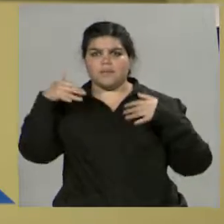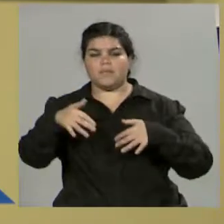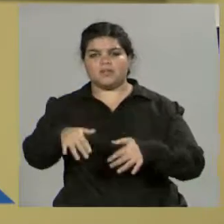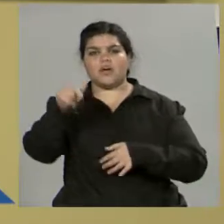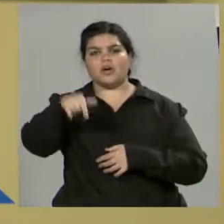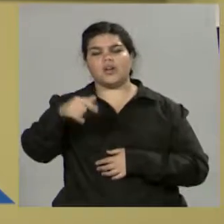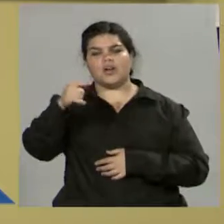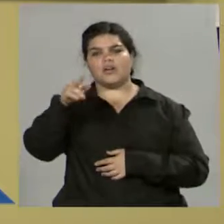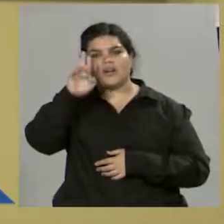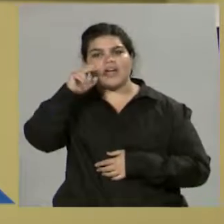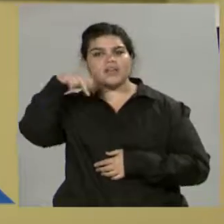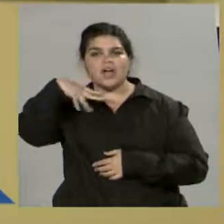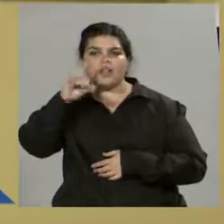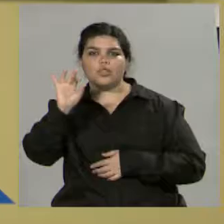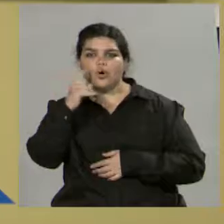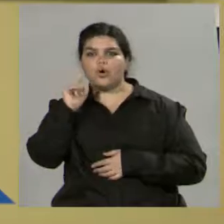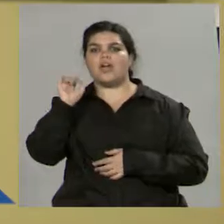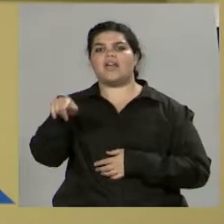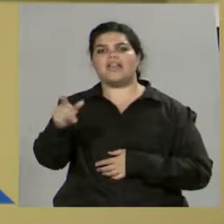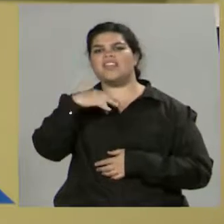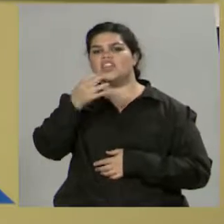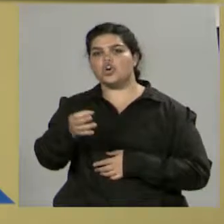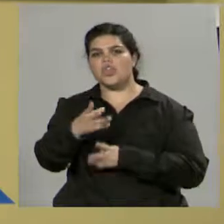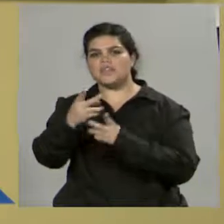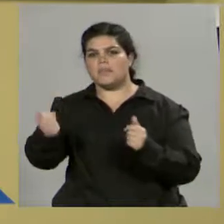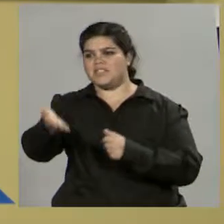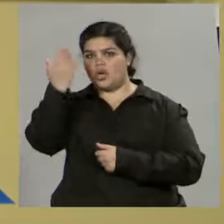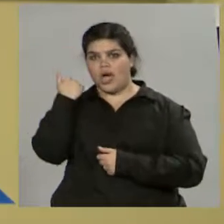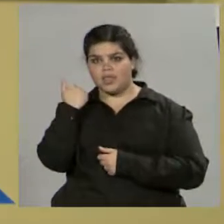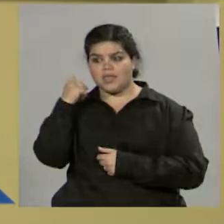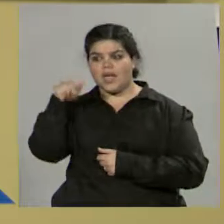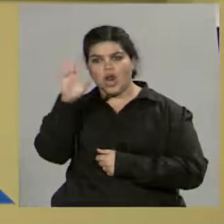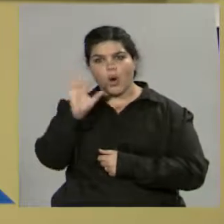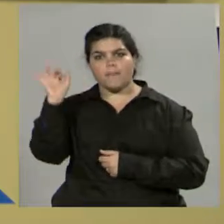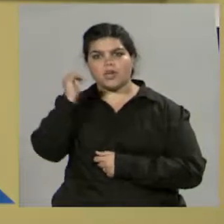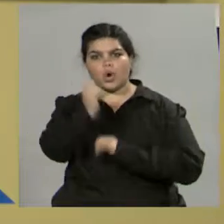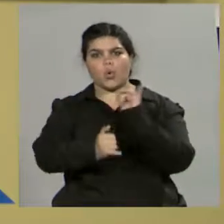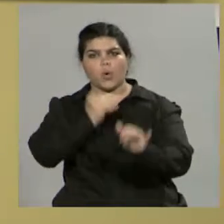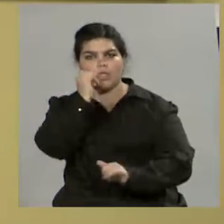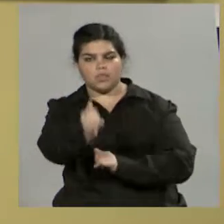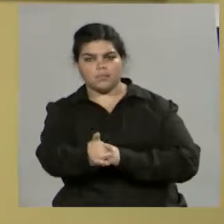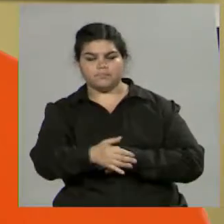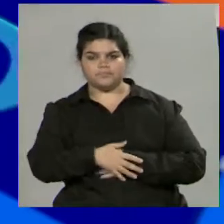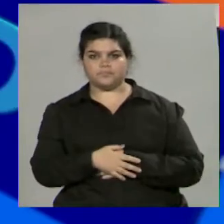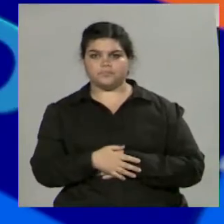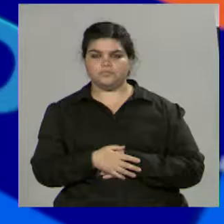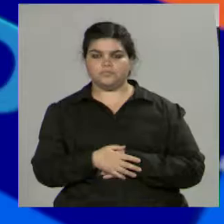Reinaldo Ilia. Él es un hijo de desaparecidos y también opinaba sobre el caso de Santiago Maldonado.